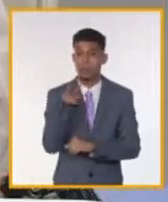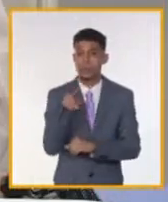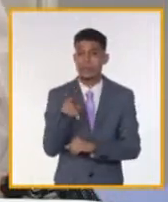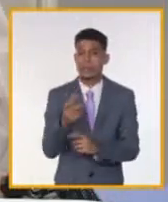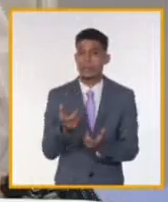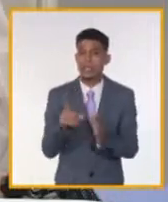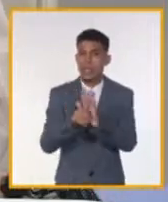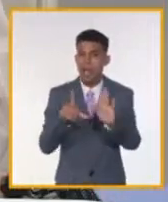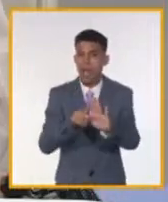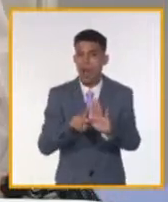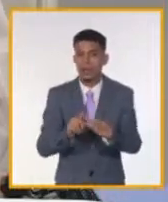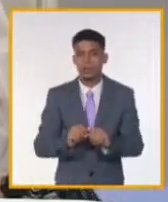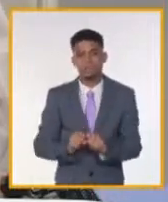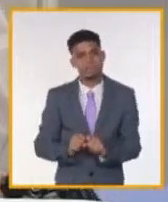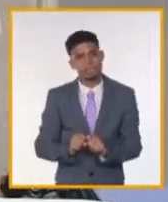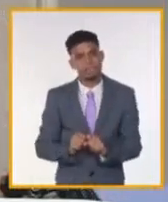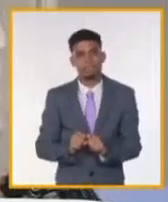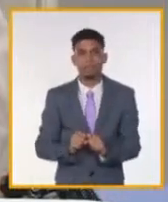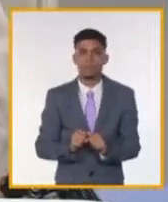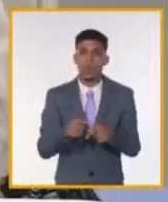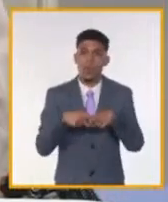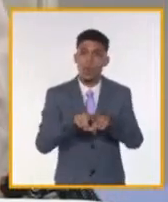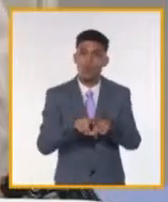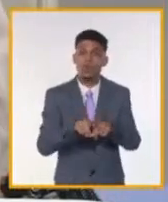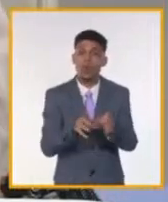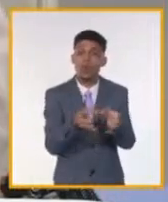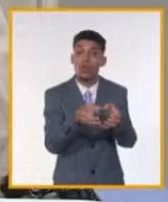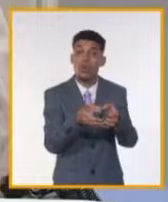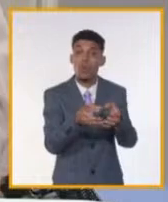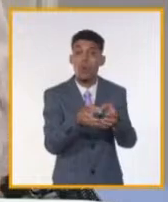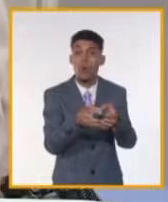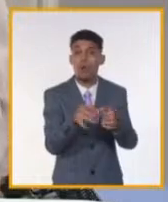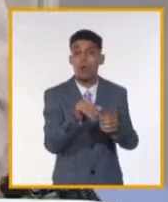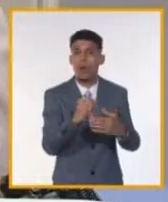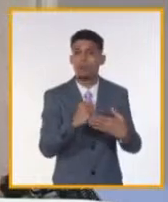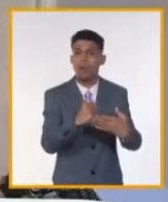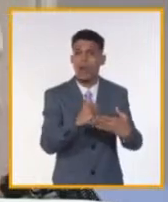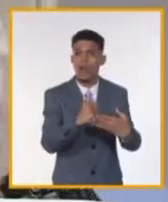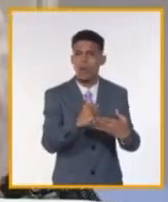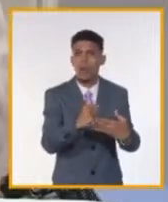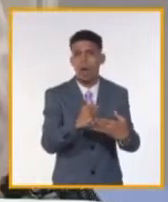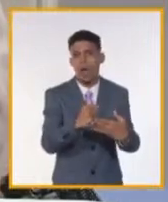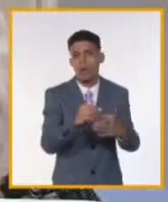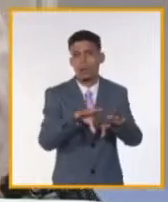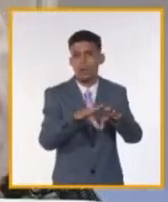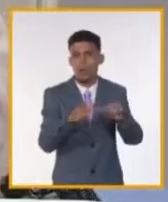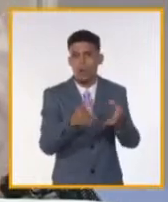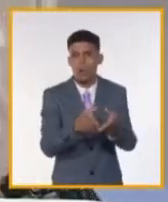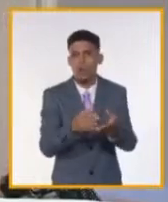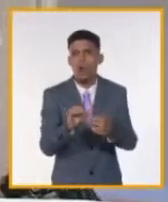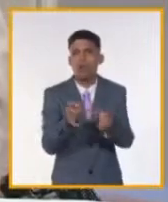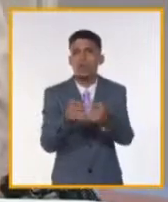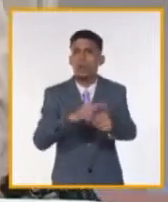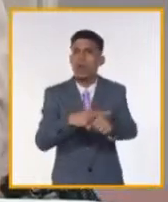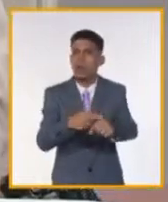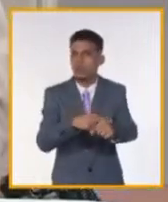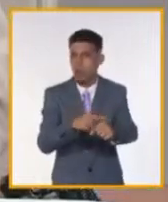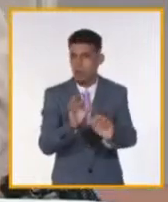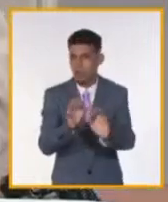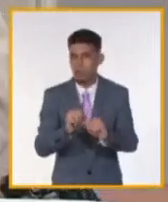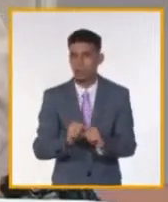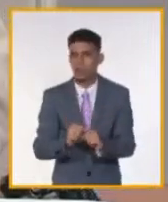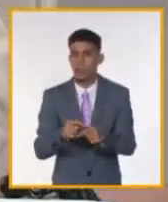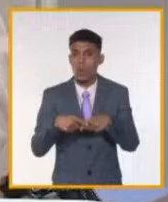grupo de enfrentamiento a la actividad de minería ilegal que estaba diseñado en el municipio y contribuir con todos